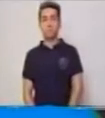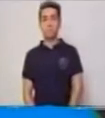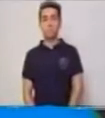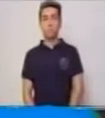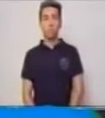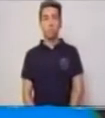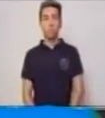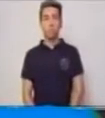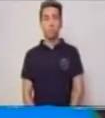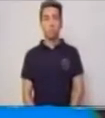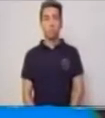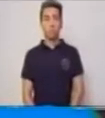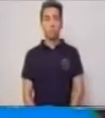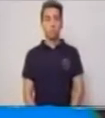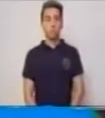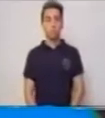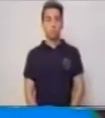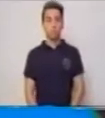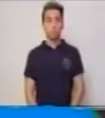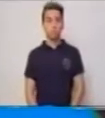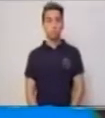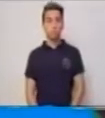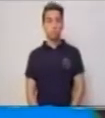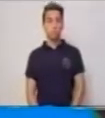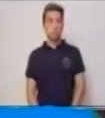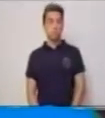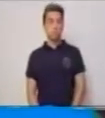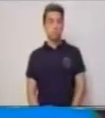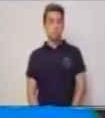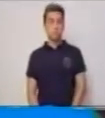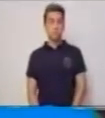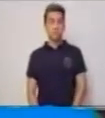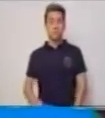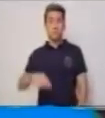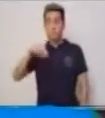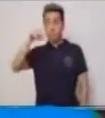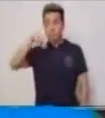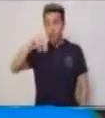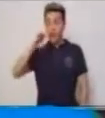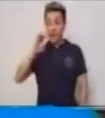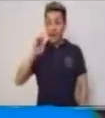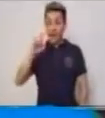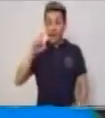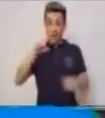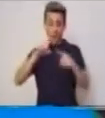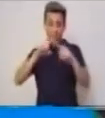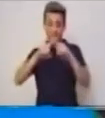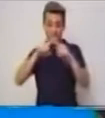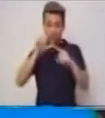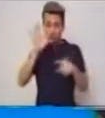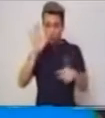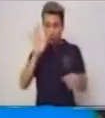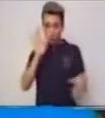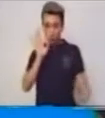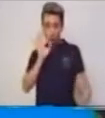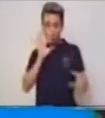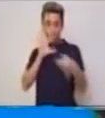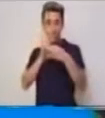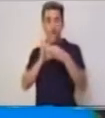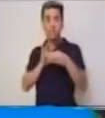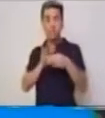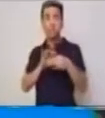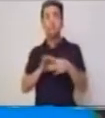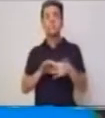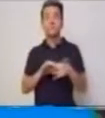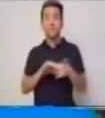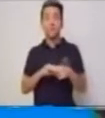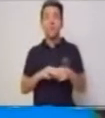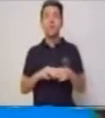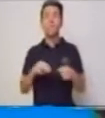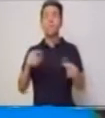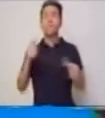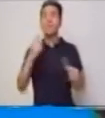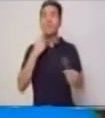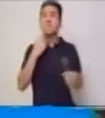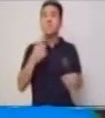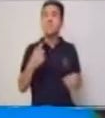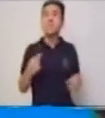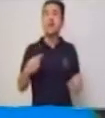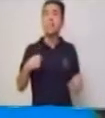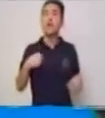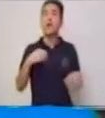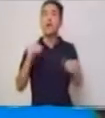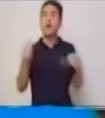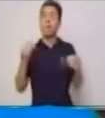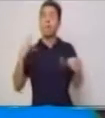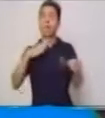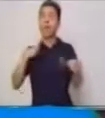Los nexos por lo regular van a ser condicionales, que nos van a decir o nos van a dar una condición para que nosotros realicemos